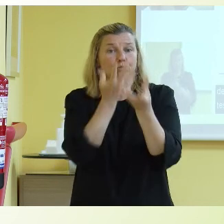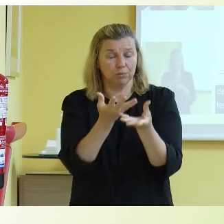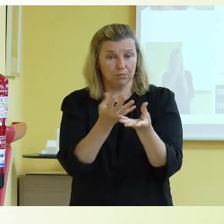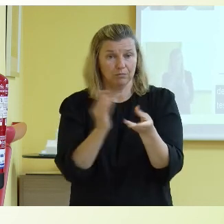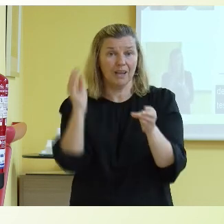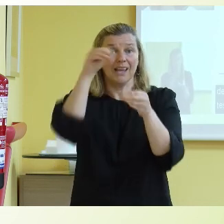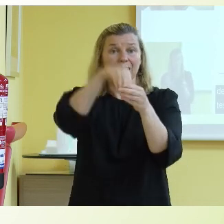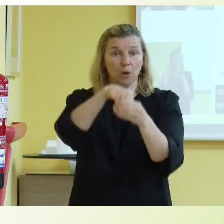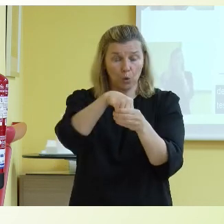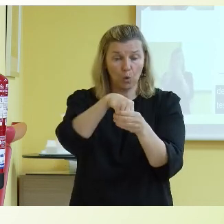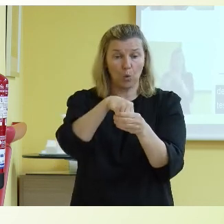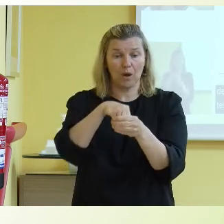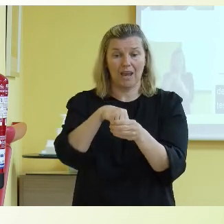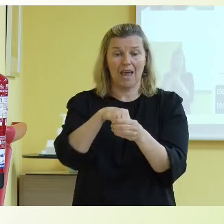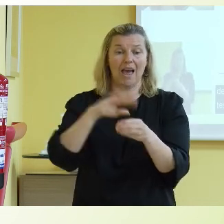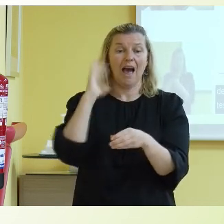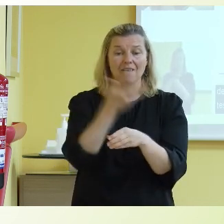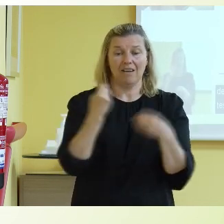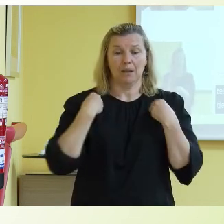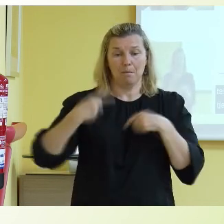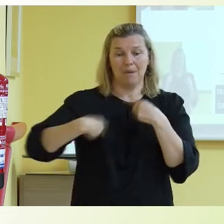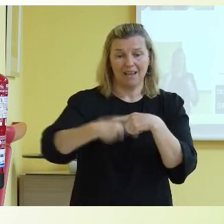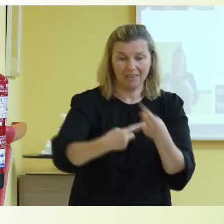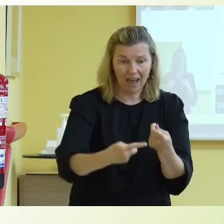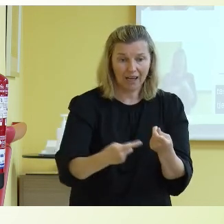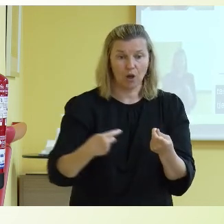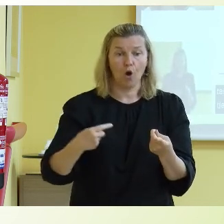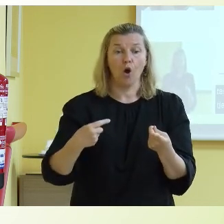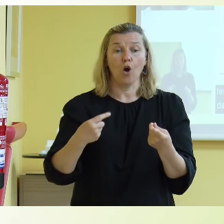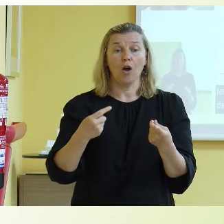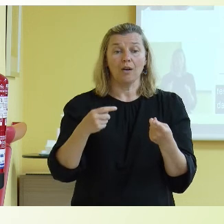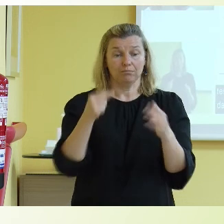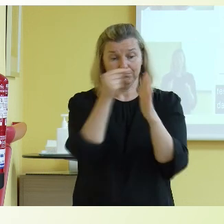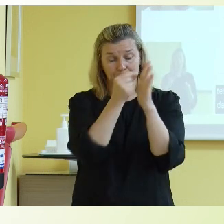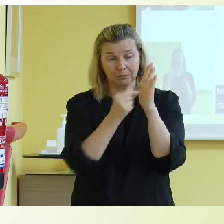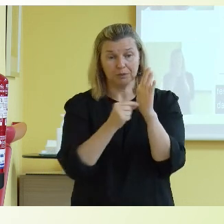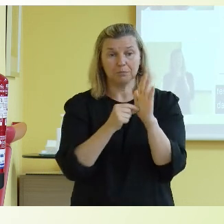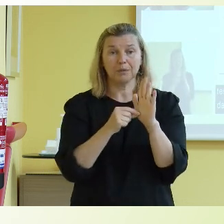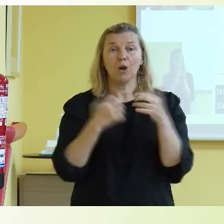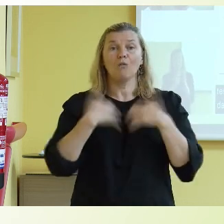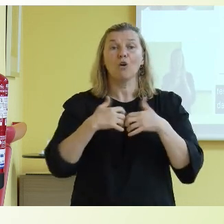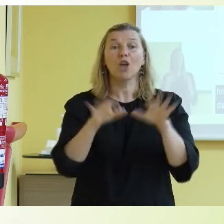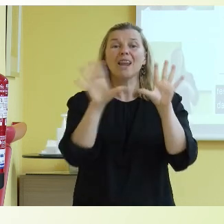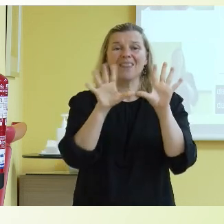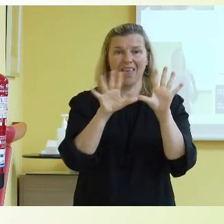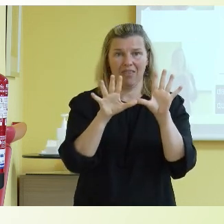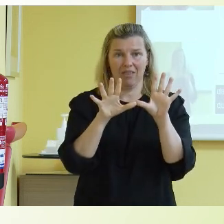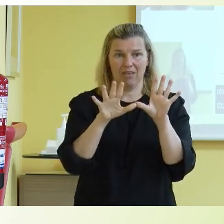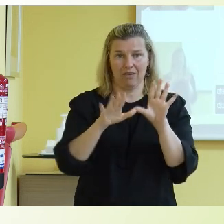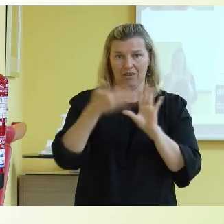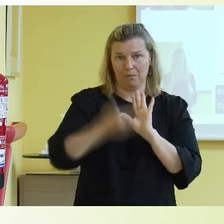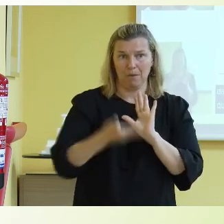de funcionamiento diario del paciente, que incluye 10 funciones más los factores ambientales, distribuidos